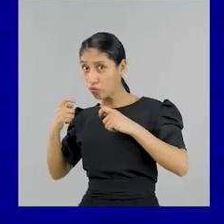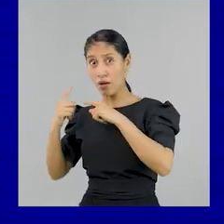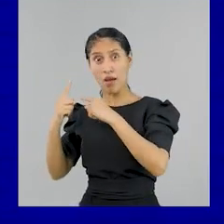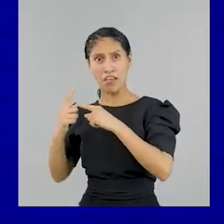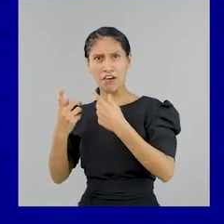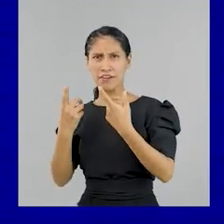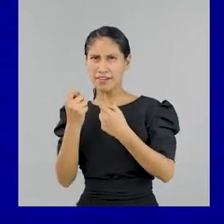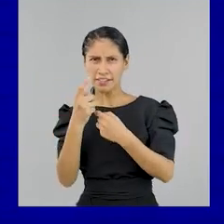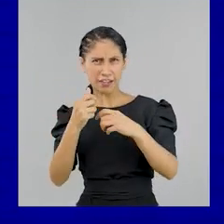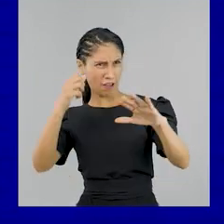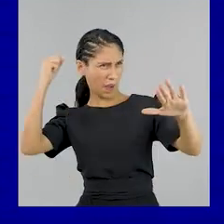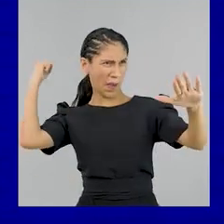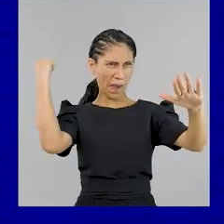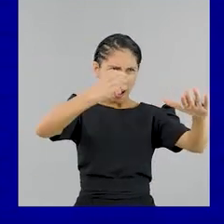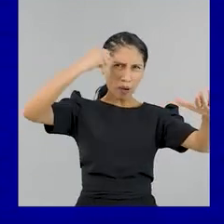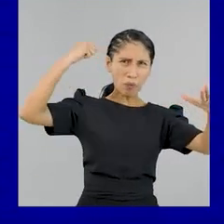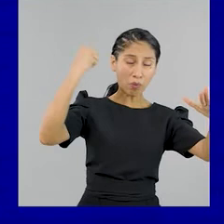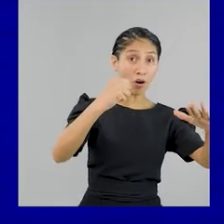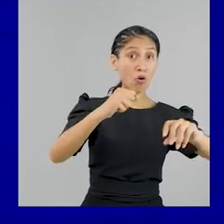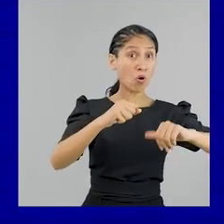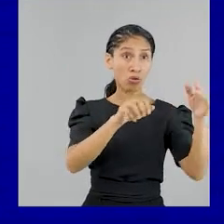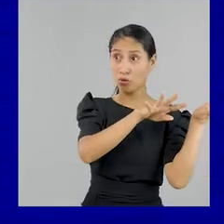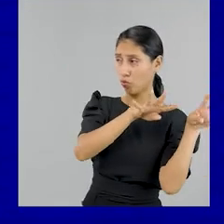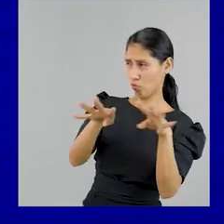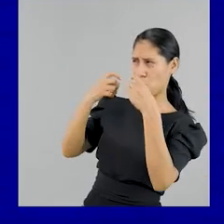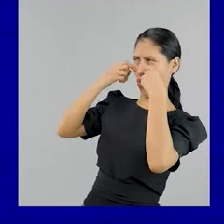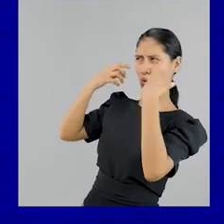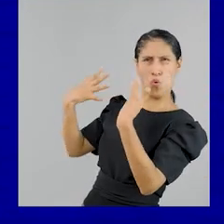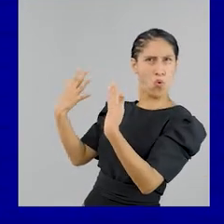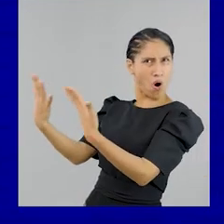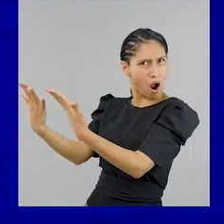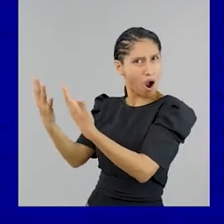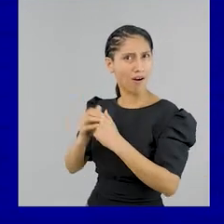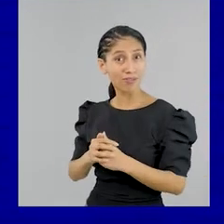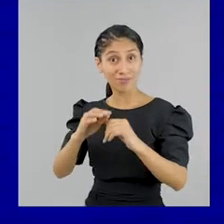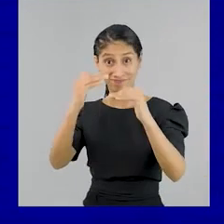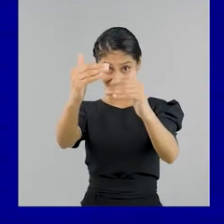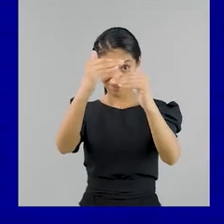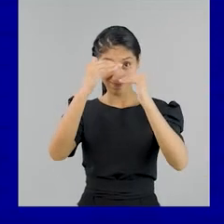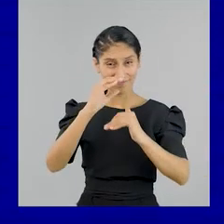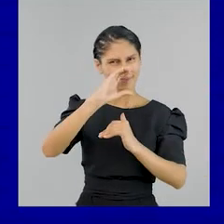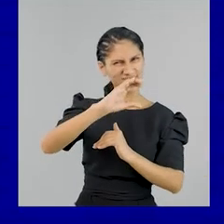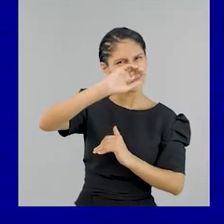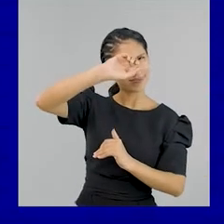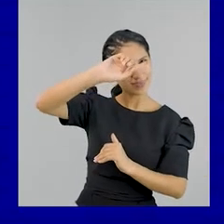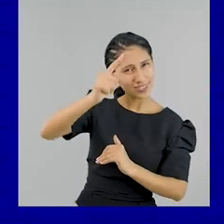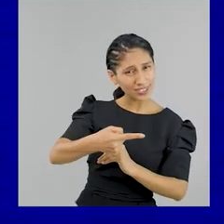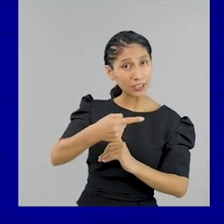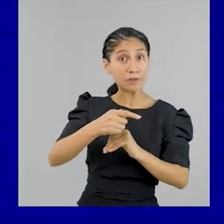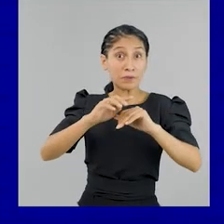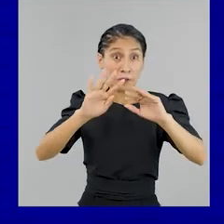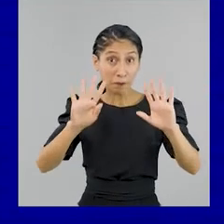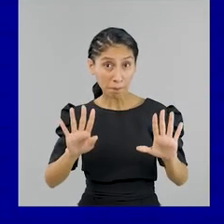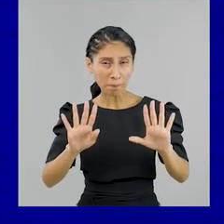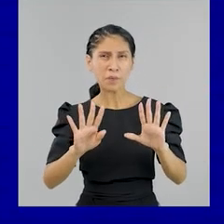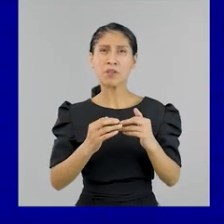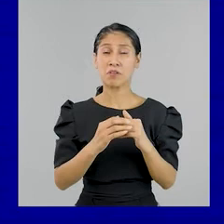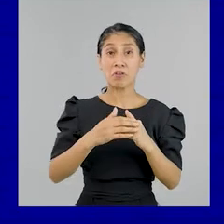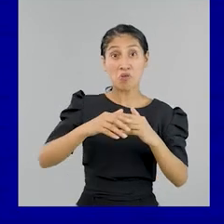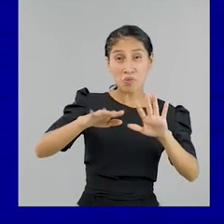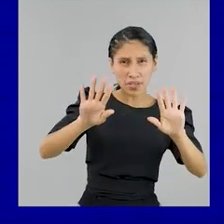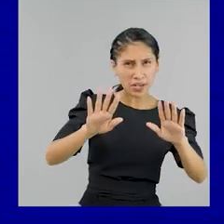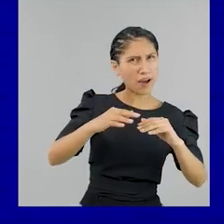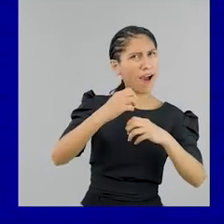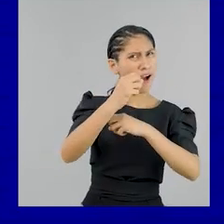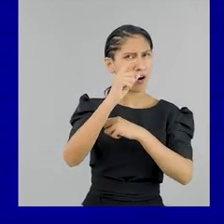el Perú, se dramatizaron sus hazañas. C. Aunque hubiese transcurrido un siglo, estaba